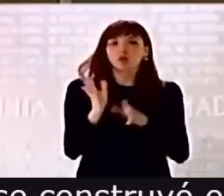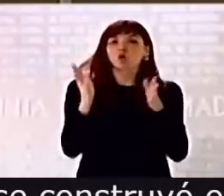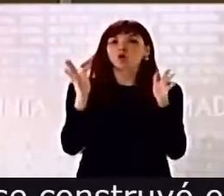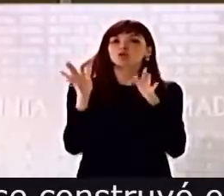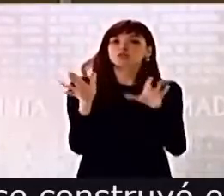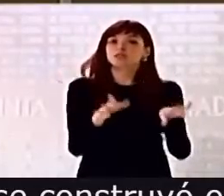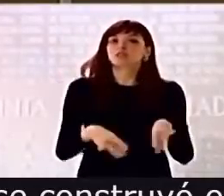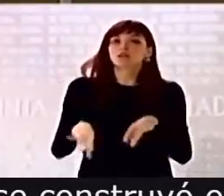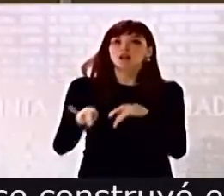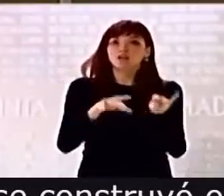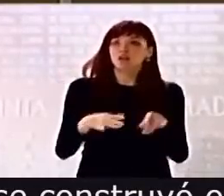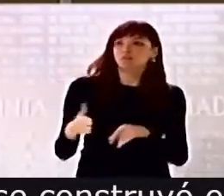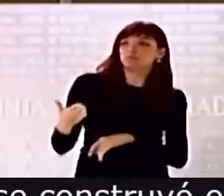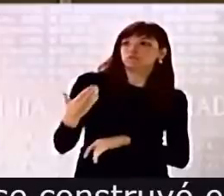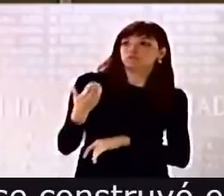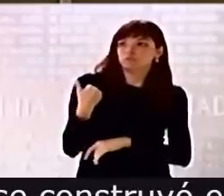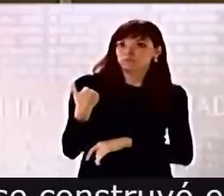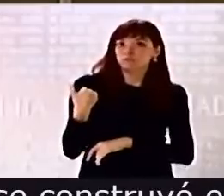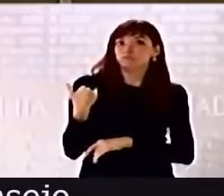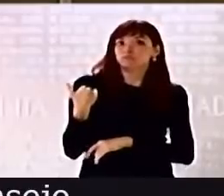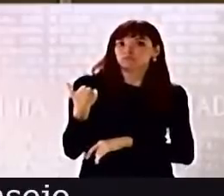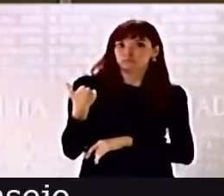Interterritorial del pasado